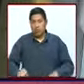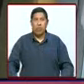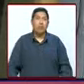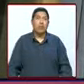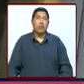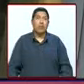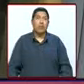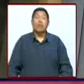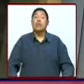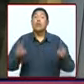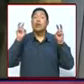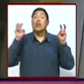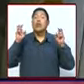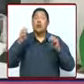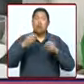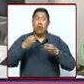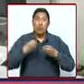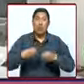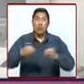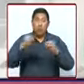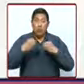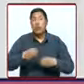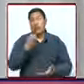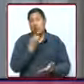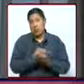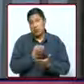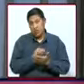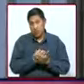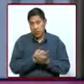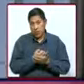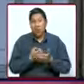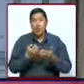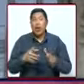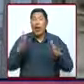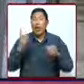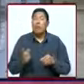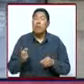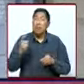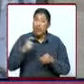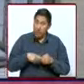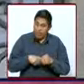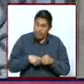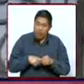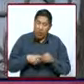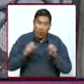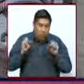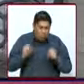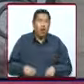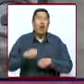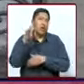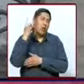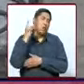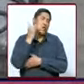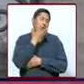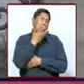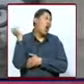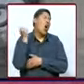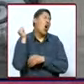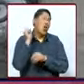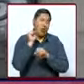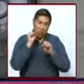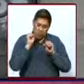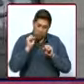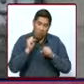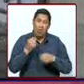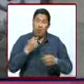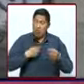En el ámbito comercial y económico, el ingreso a este bloque permitirá a Bolivia mejores posibilidades